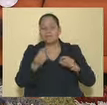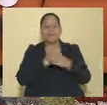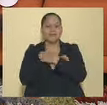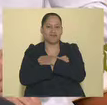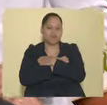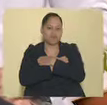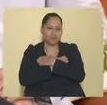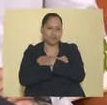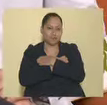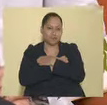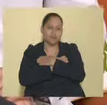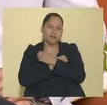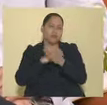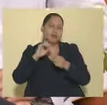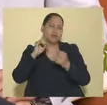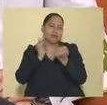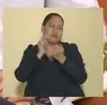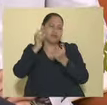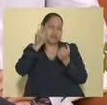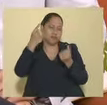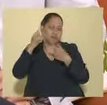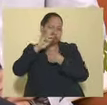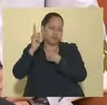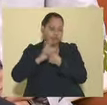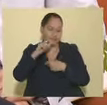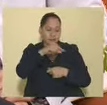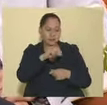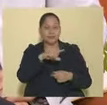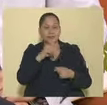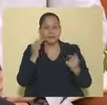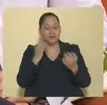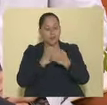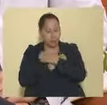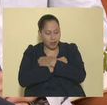y bueno, en muchos países se educa y